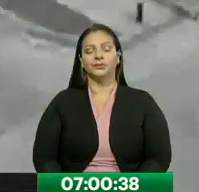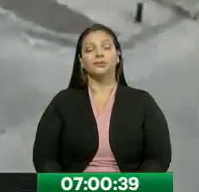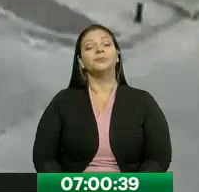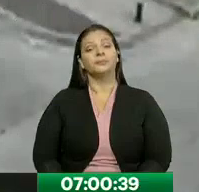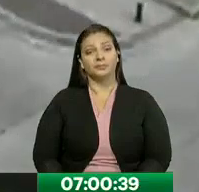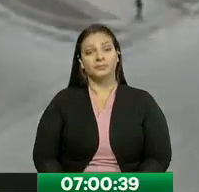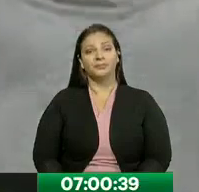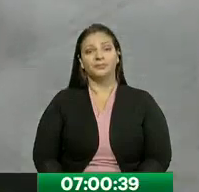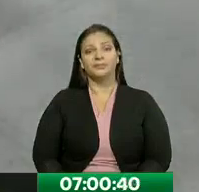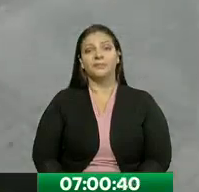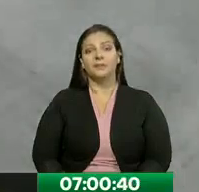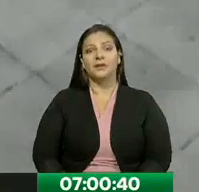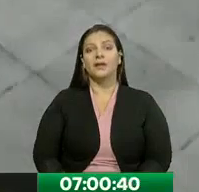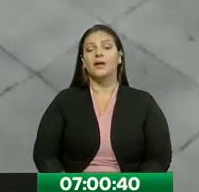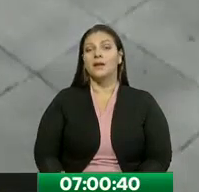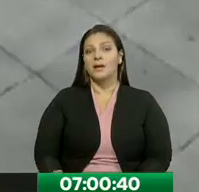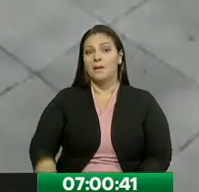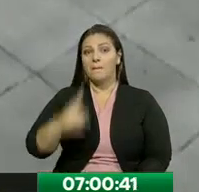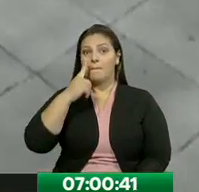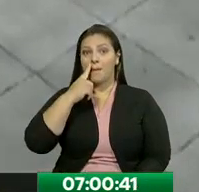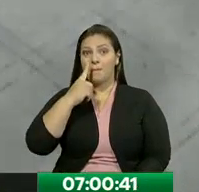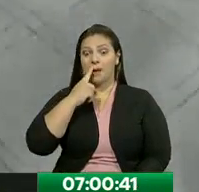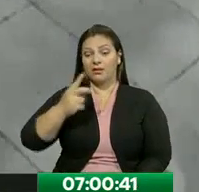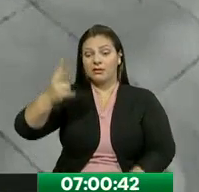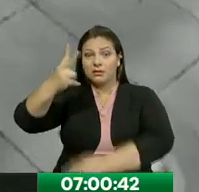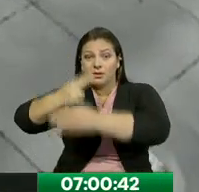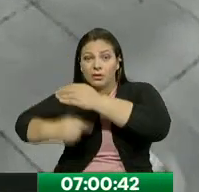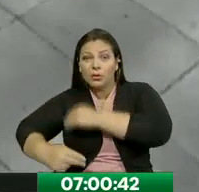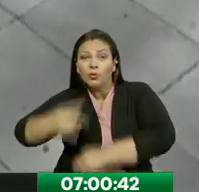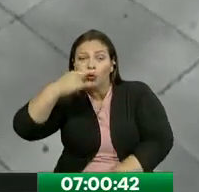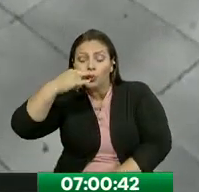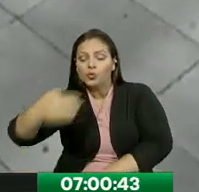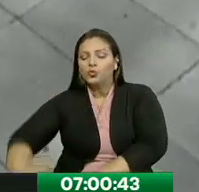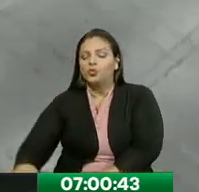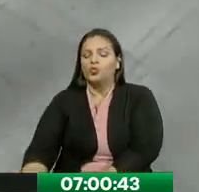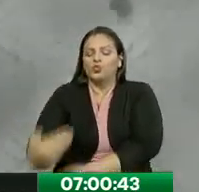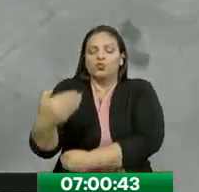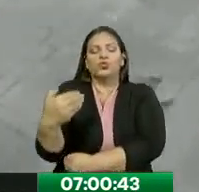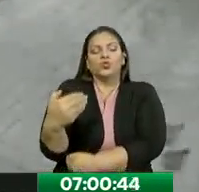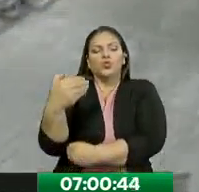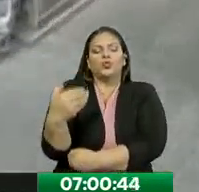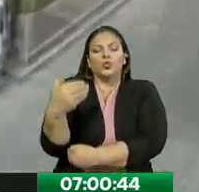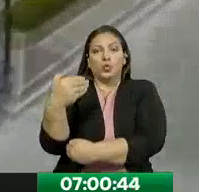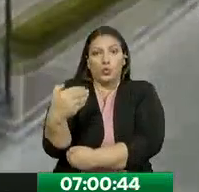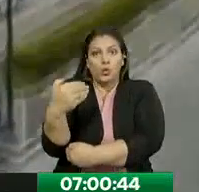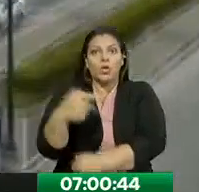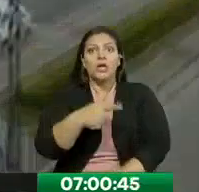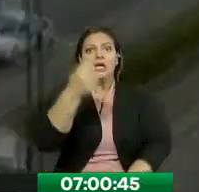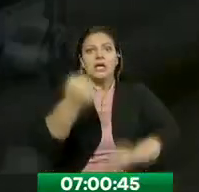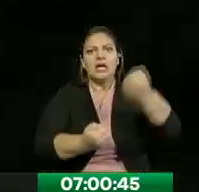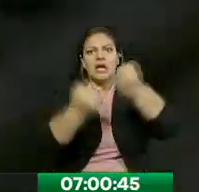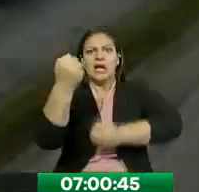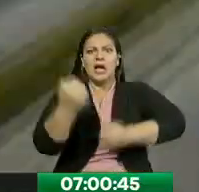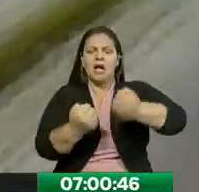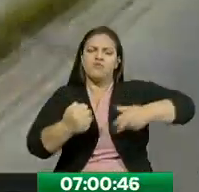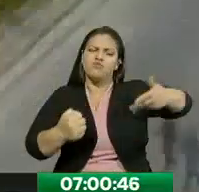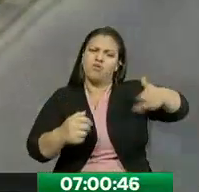Así es. Un vehículo invade un parterre central en la avenida Isidro Ayora en el norte de la ciudad de Guayaquil.